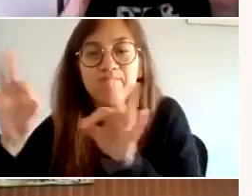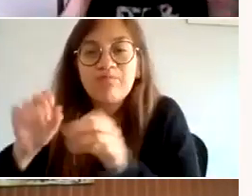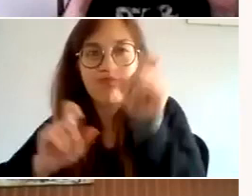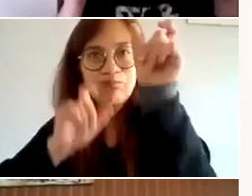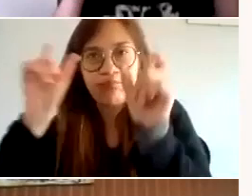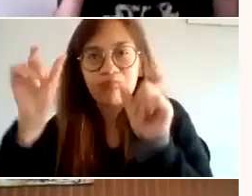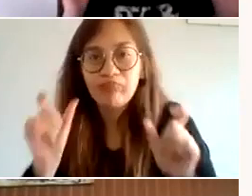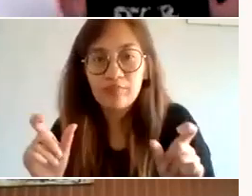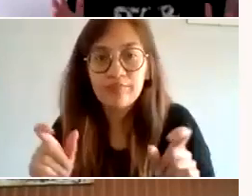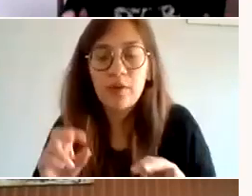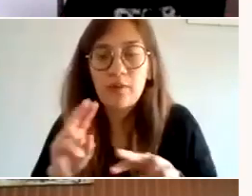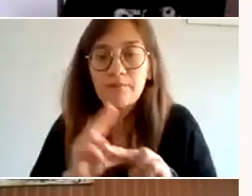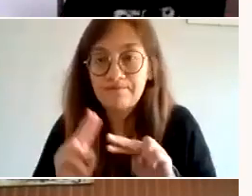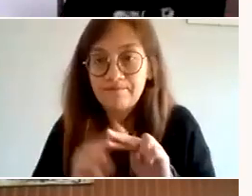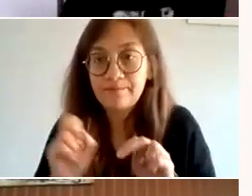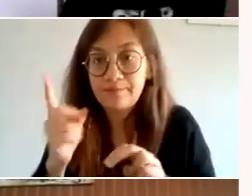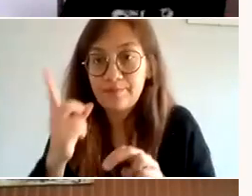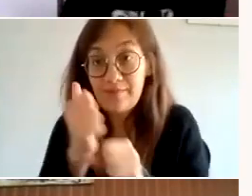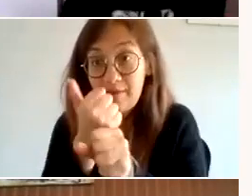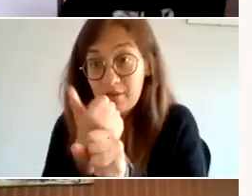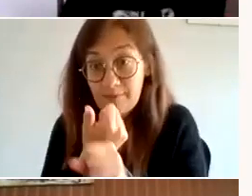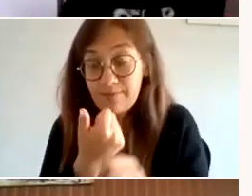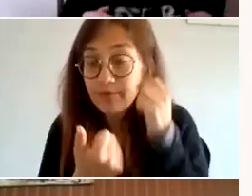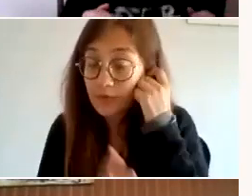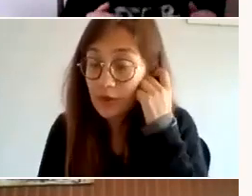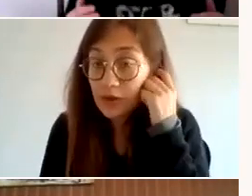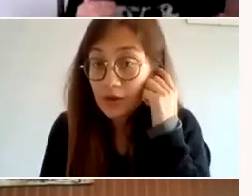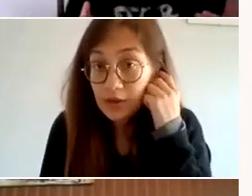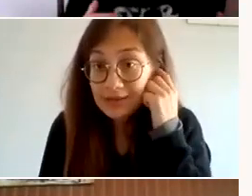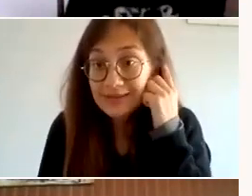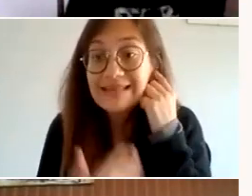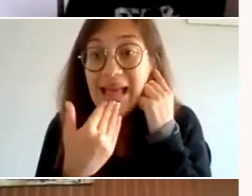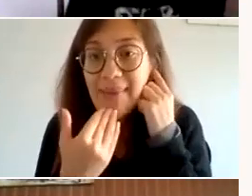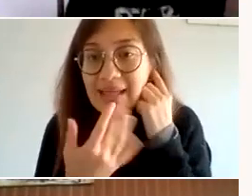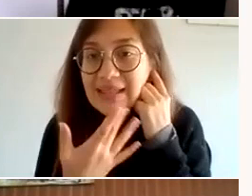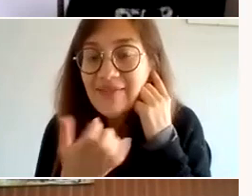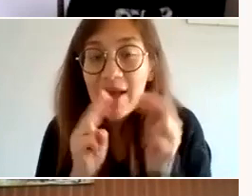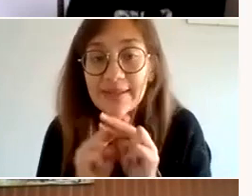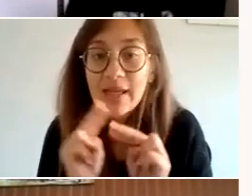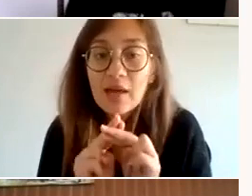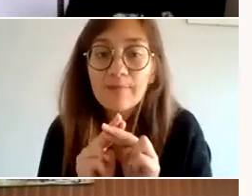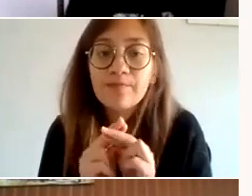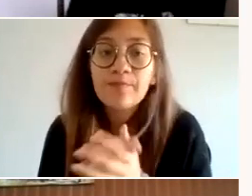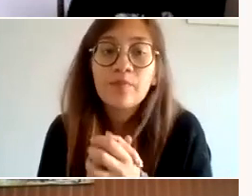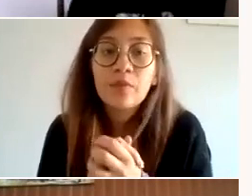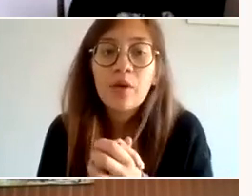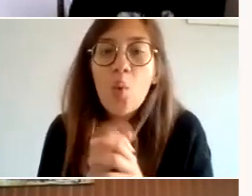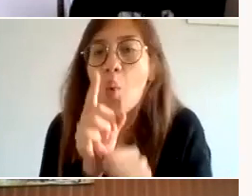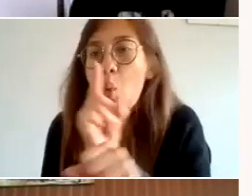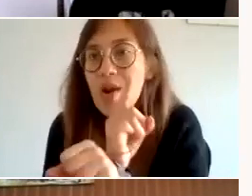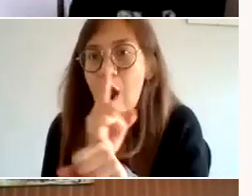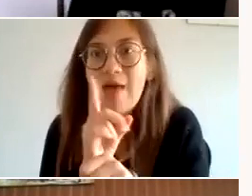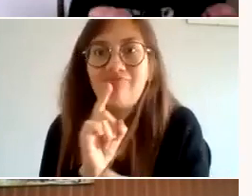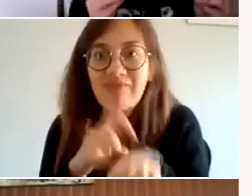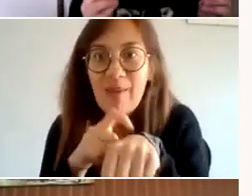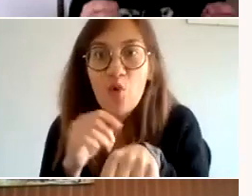y eso va a ser este primer taller. Se va a hacer al final esto tenemos una hora, no tenemos mucho más, así que esto